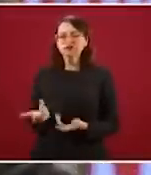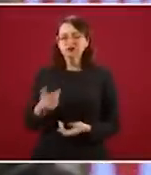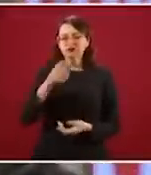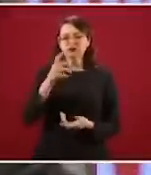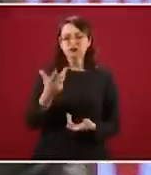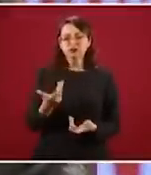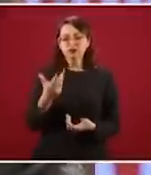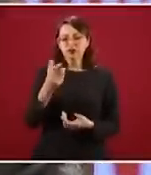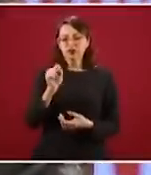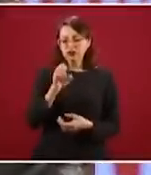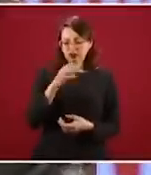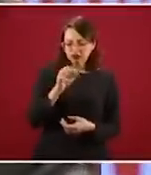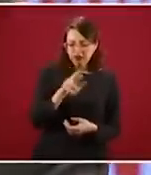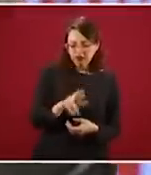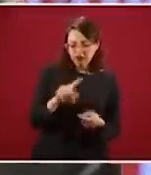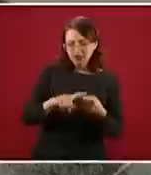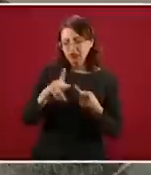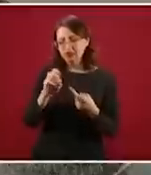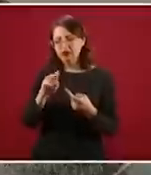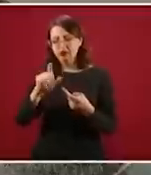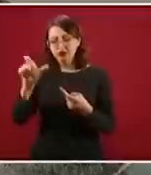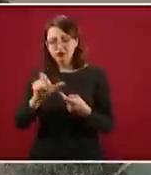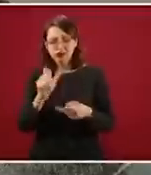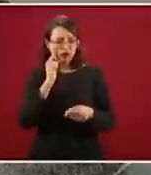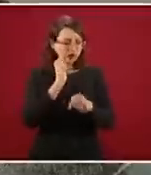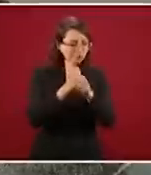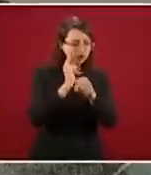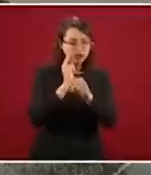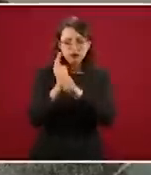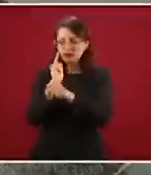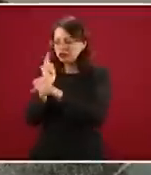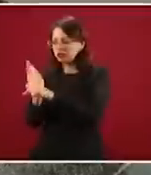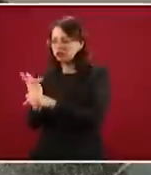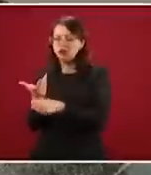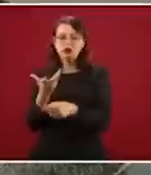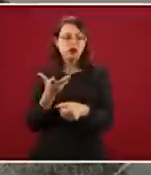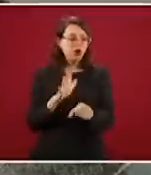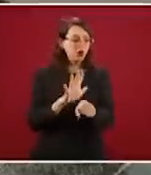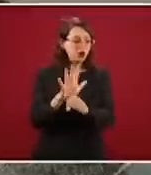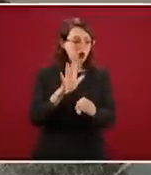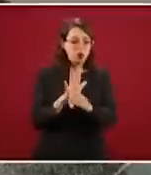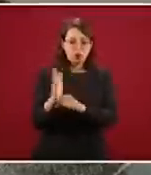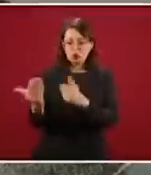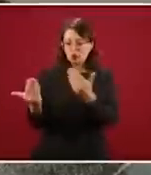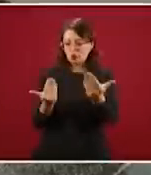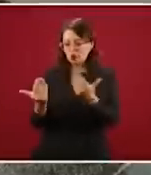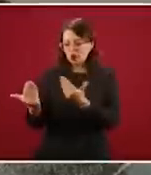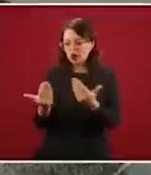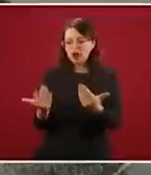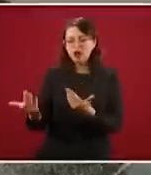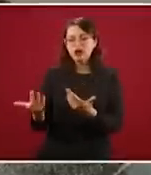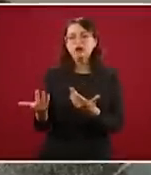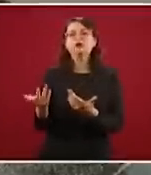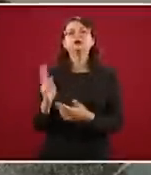entre la Secretaría de Marina y Pemex para ir determinando qué